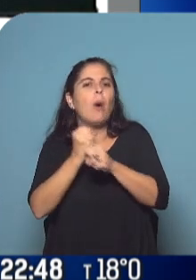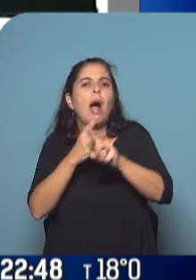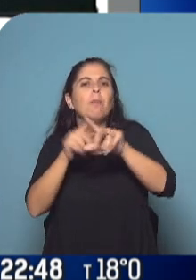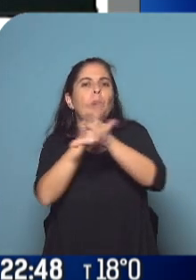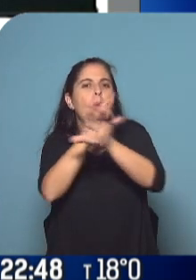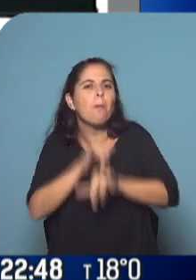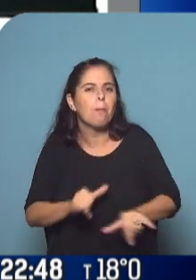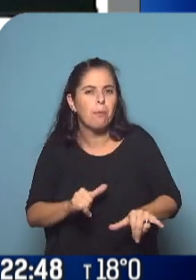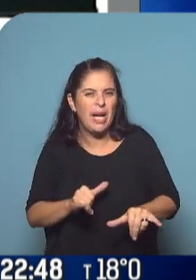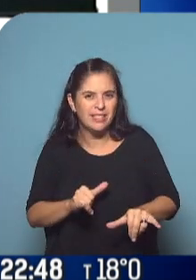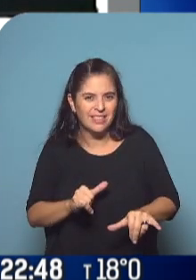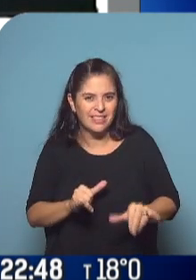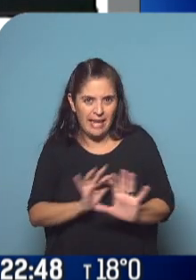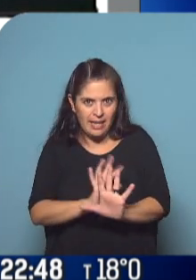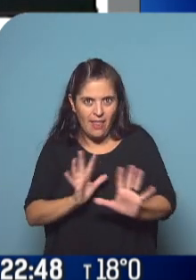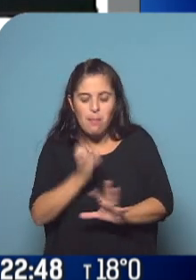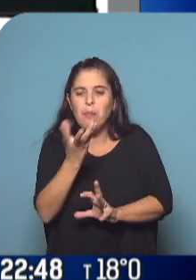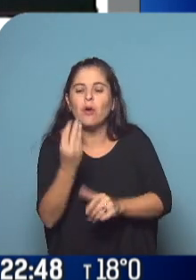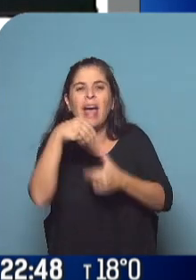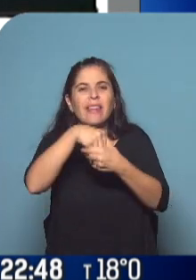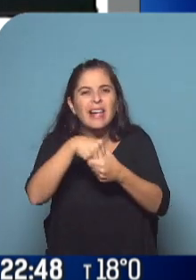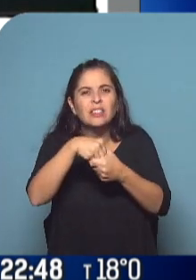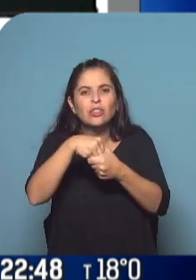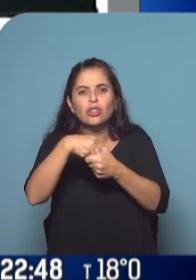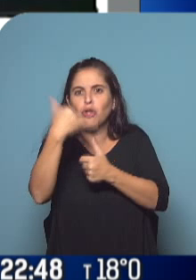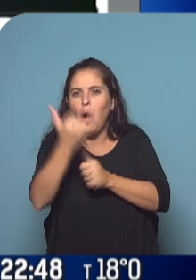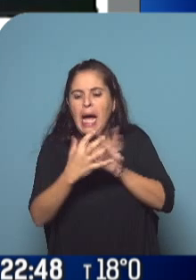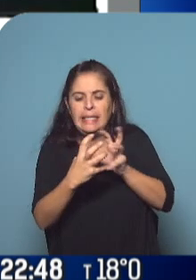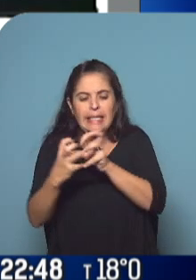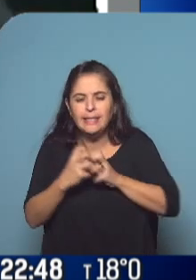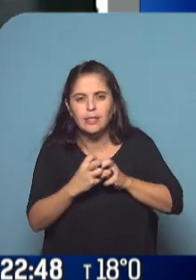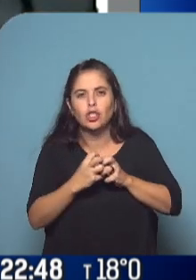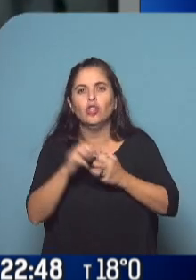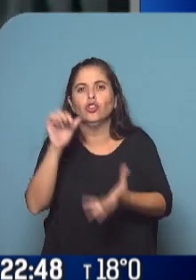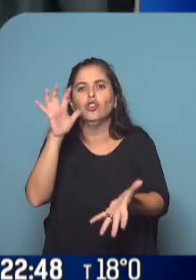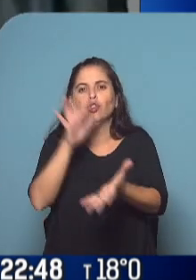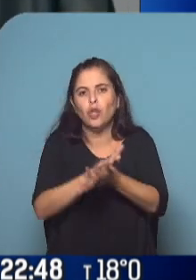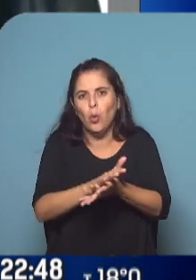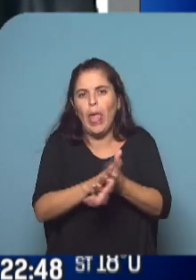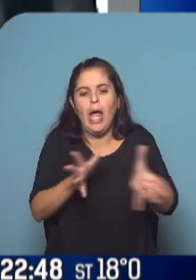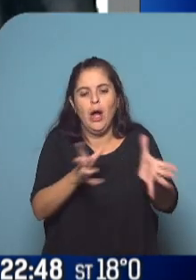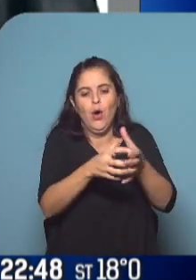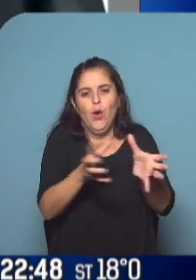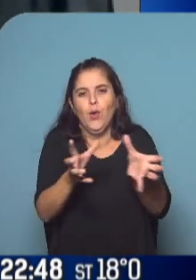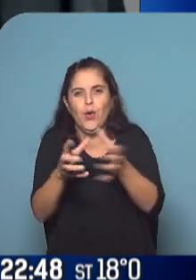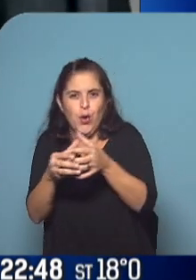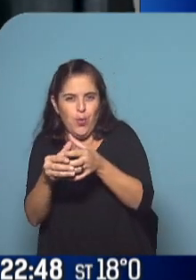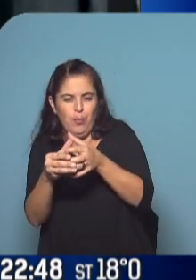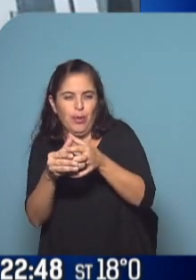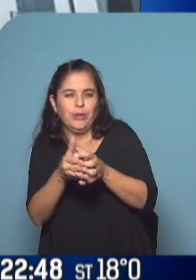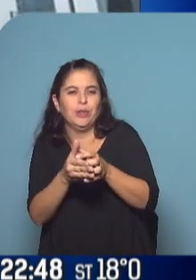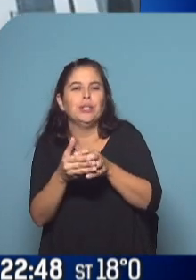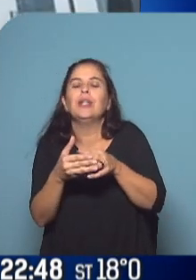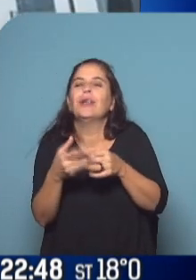con enormes tensiones étnicas y religiosas. Por ejemplo, los singaleses, que son mayoría